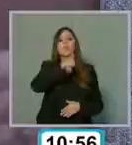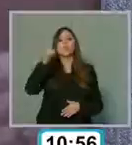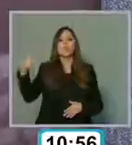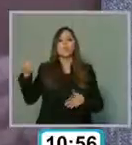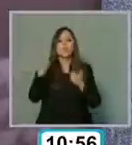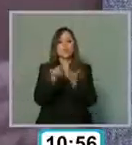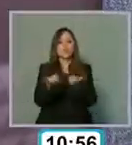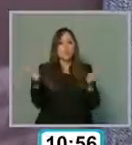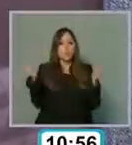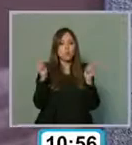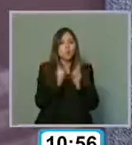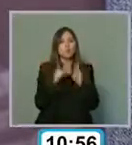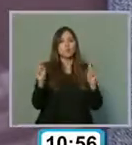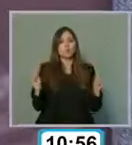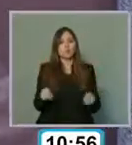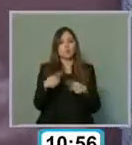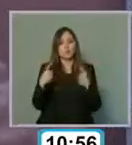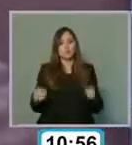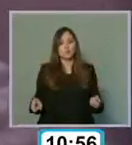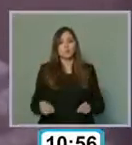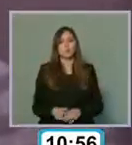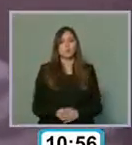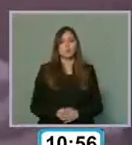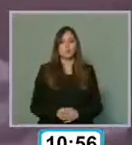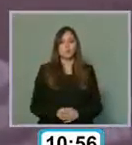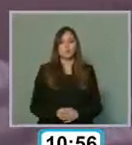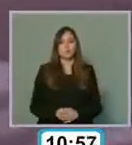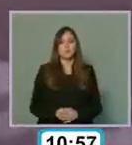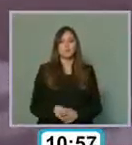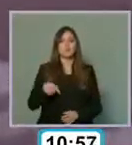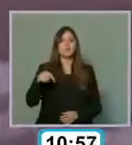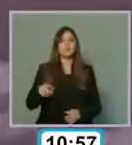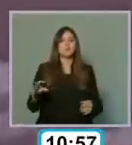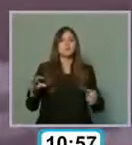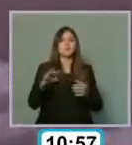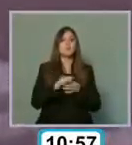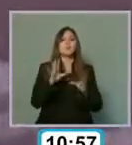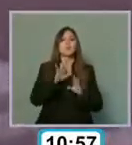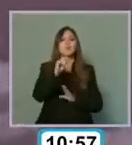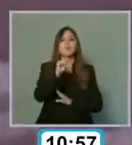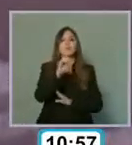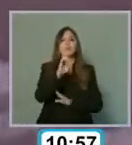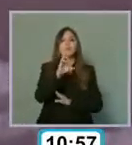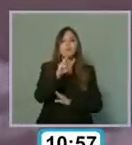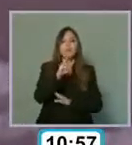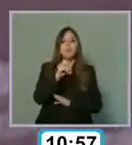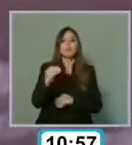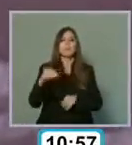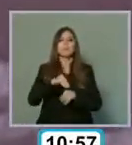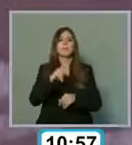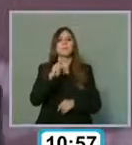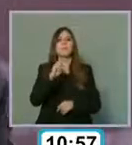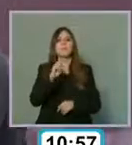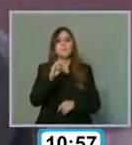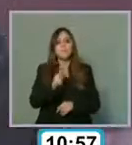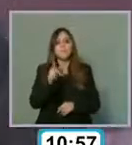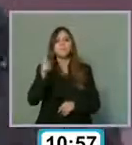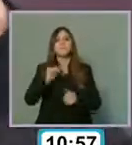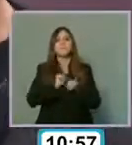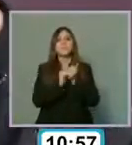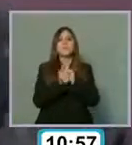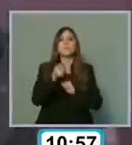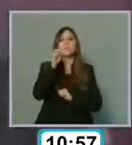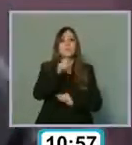que en otro mercado musical. Sí, es como un poco más techno, tal vez un poco más pop, pero de en vivo sigue teniendo como la actitud y está